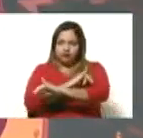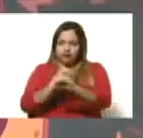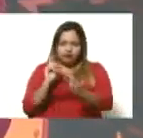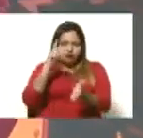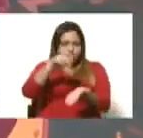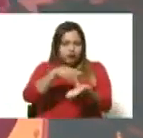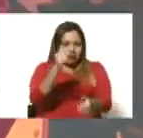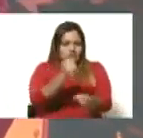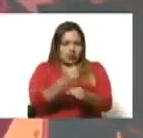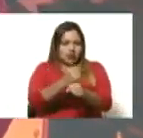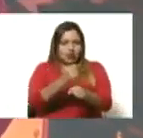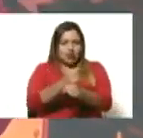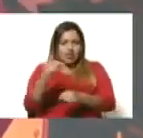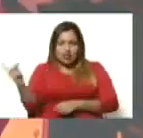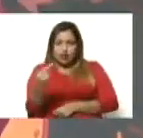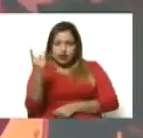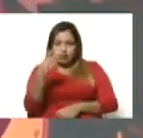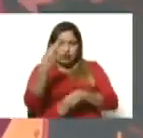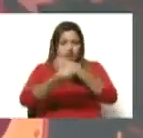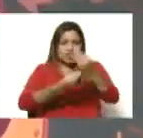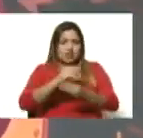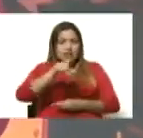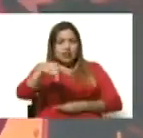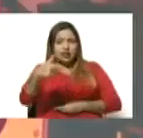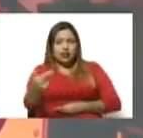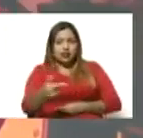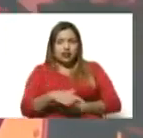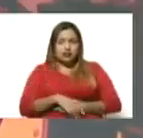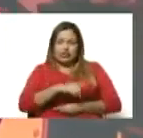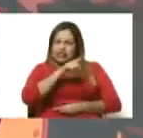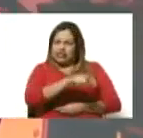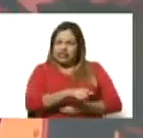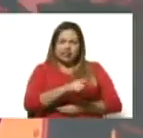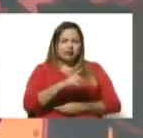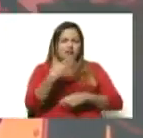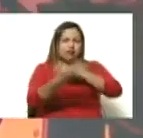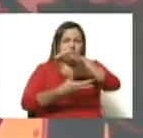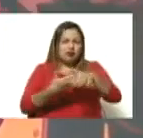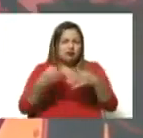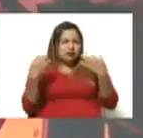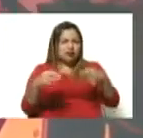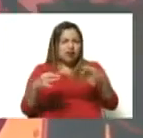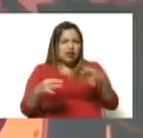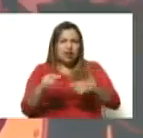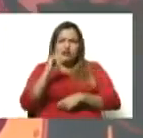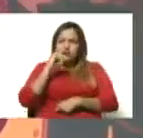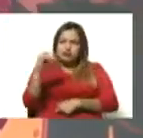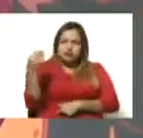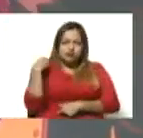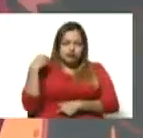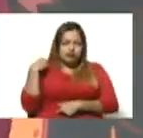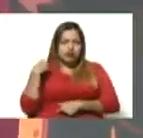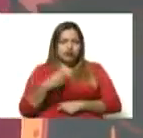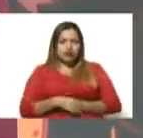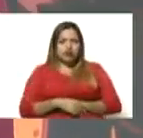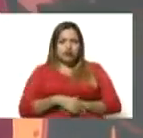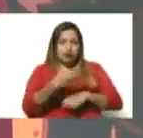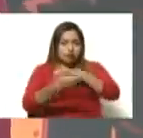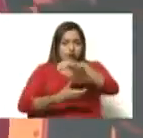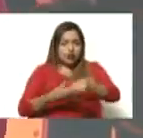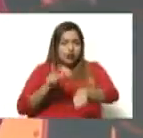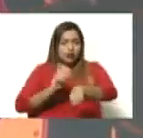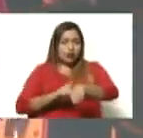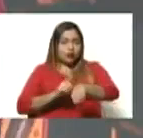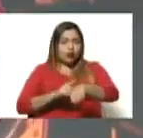visita de trabajo, la segunda que realiza luego de ocurrida esta tragedia. Les informamos que la situación a esta